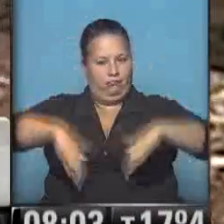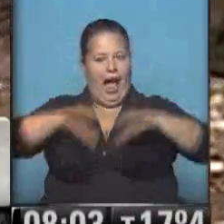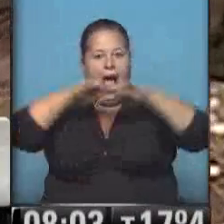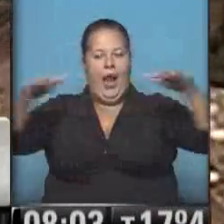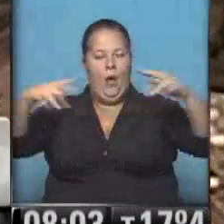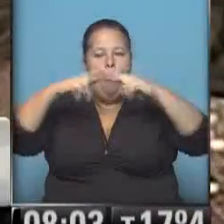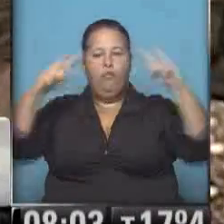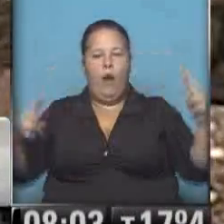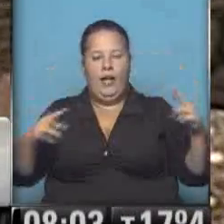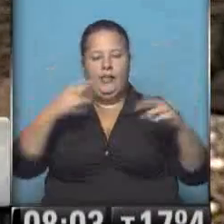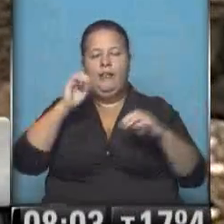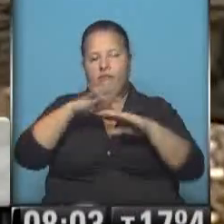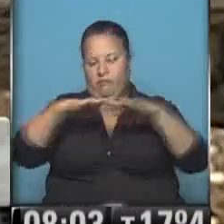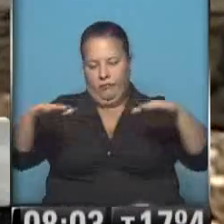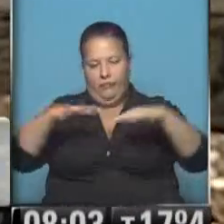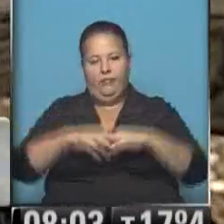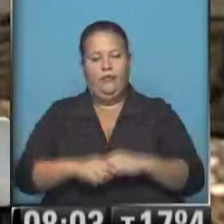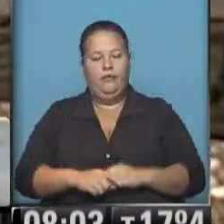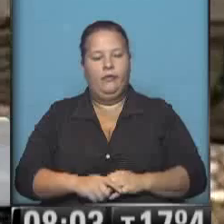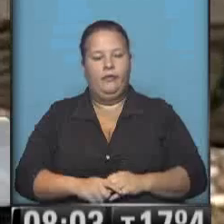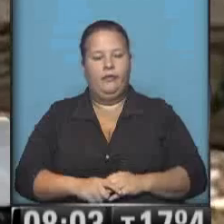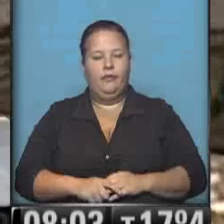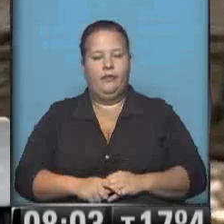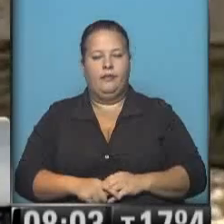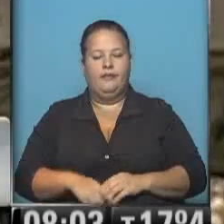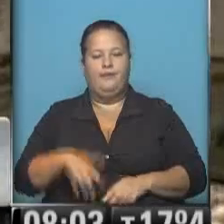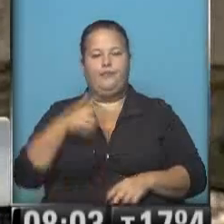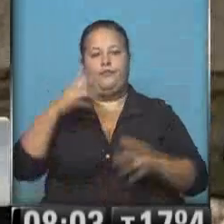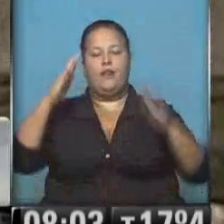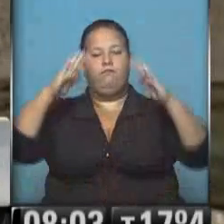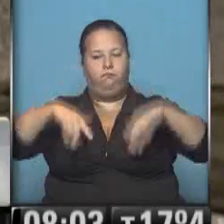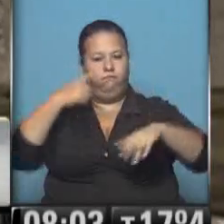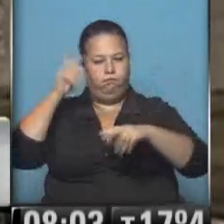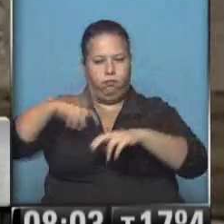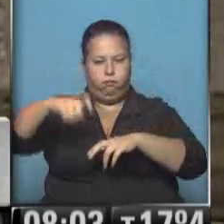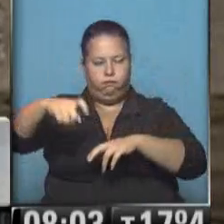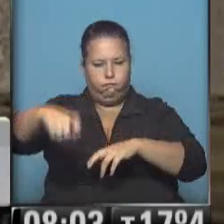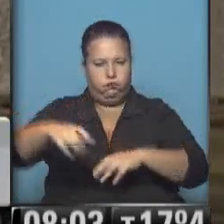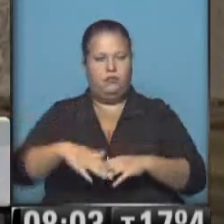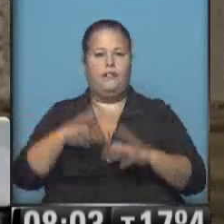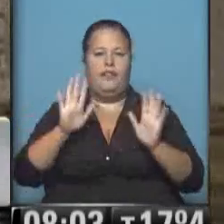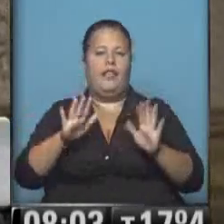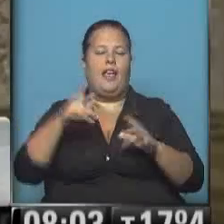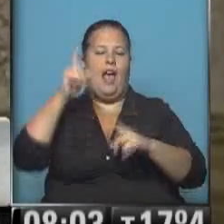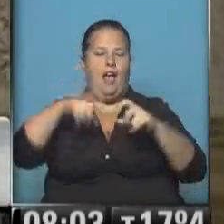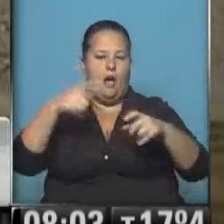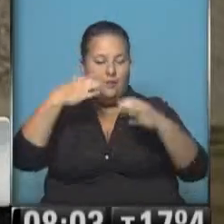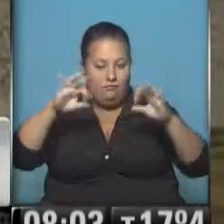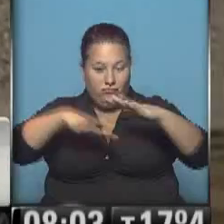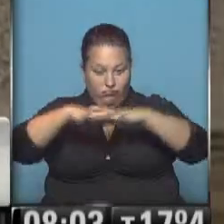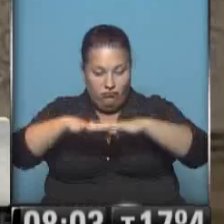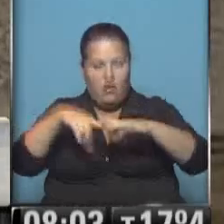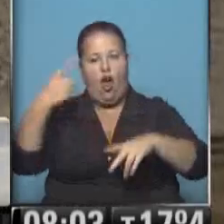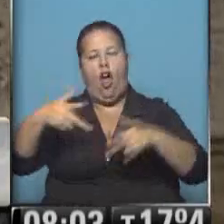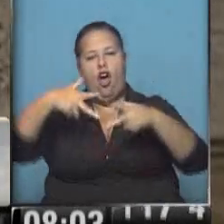arriba del puente que se llama tablero. ¿Sí? Es ir cortándola, como ves que se están cortando, después va a quedar las armaduras expuestas y se van a cortar